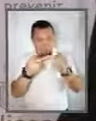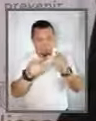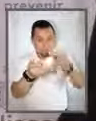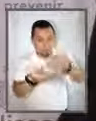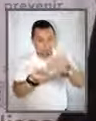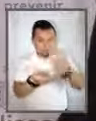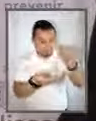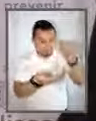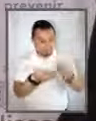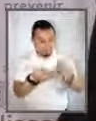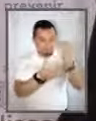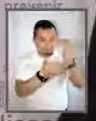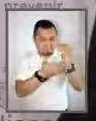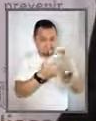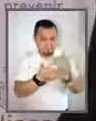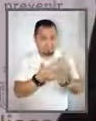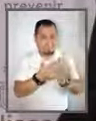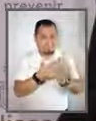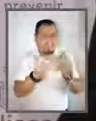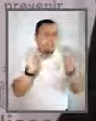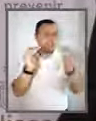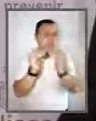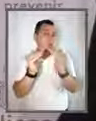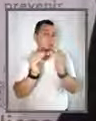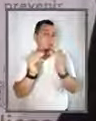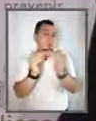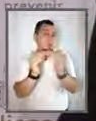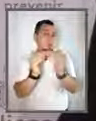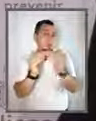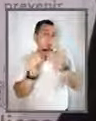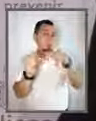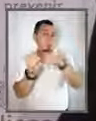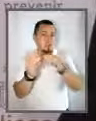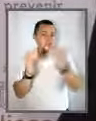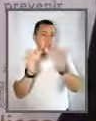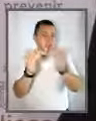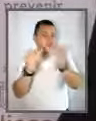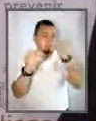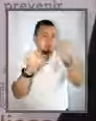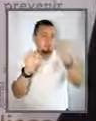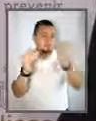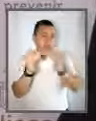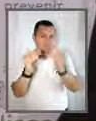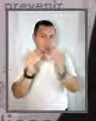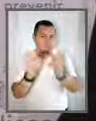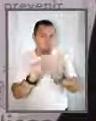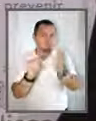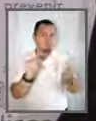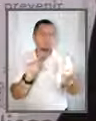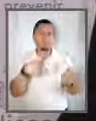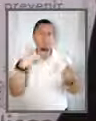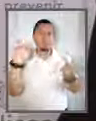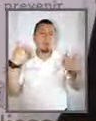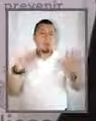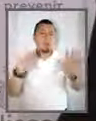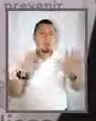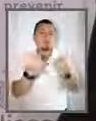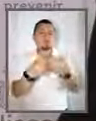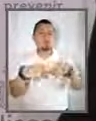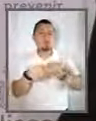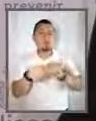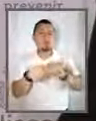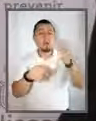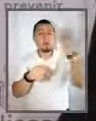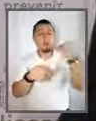de subrogación era una casa habitación, la cual en un anexo que anteriormente seguro podría haber